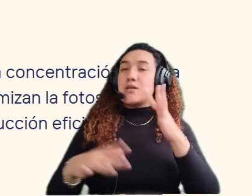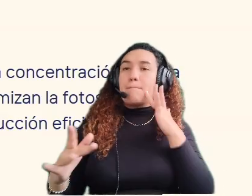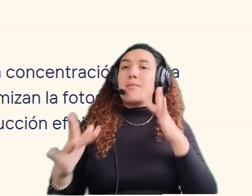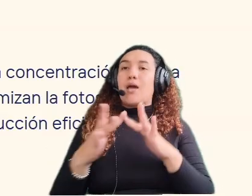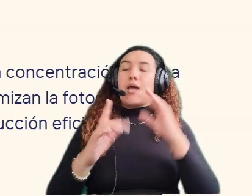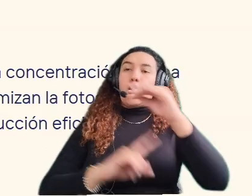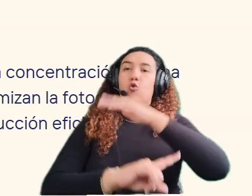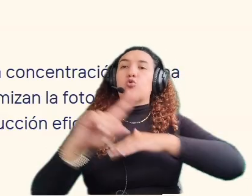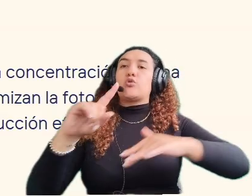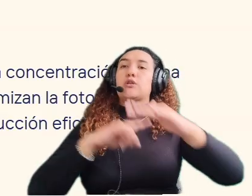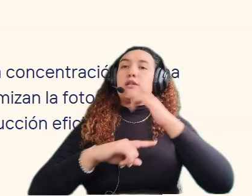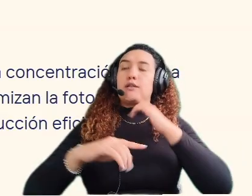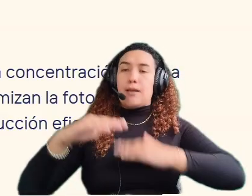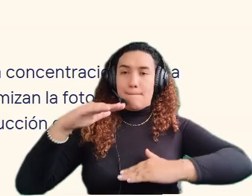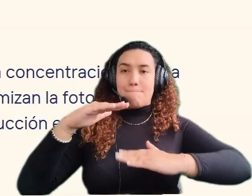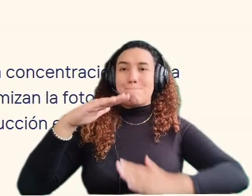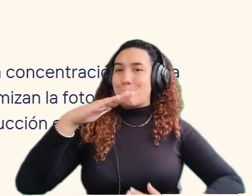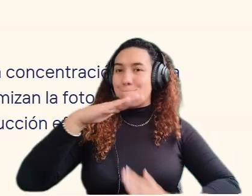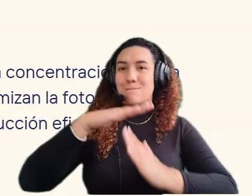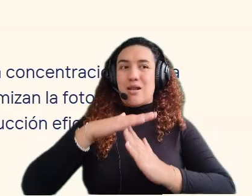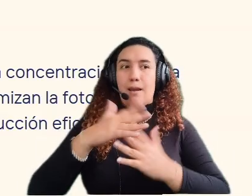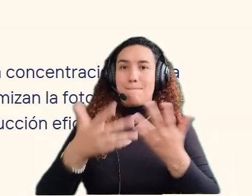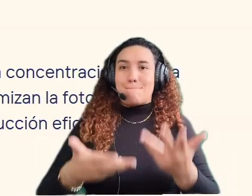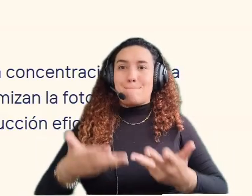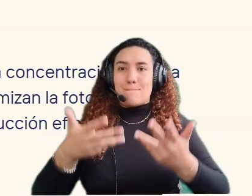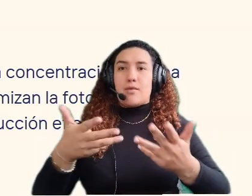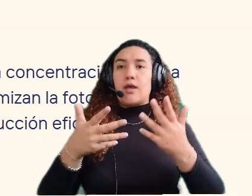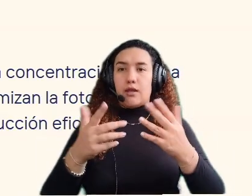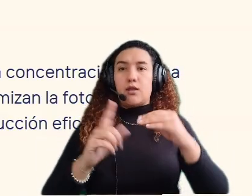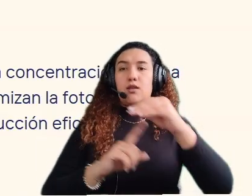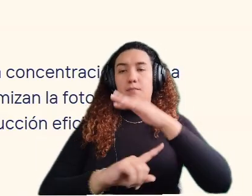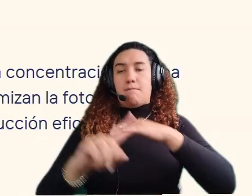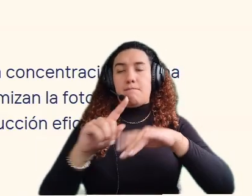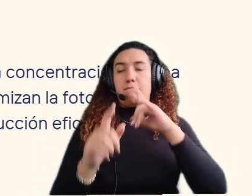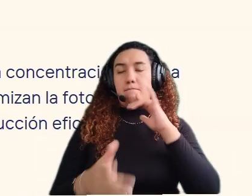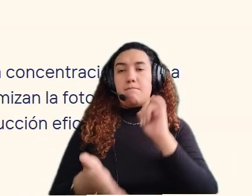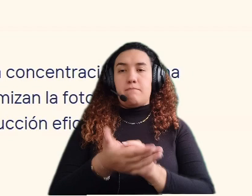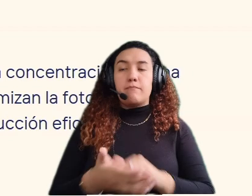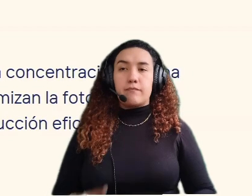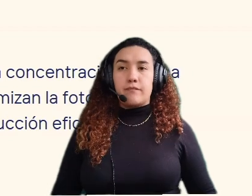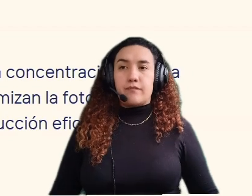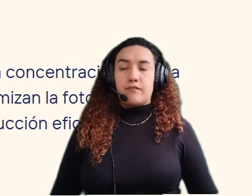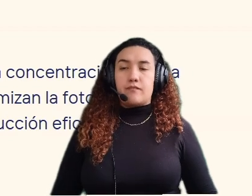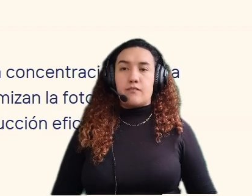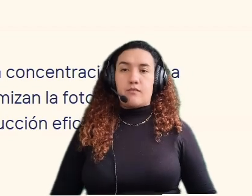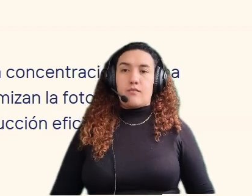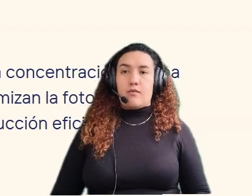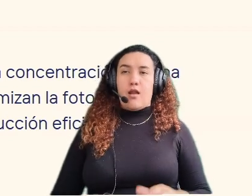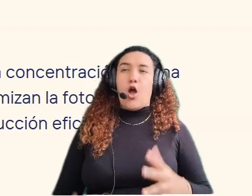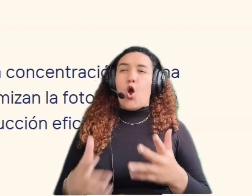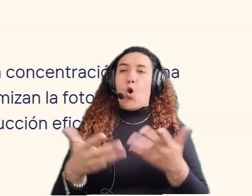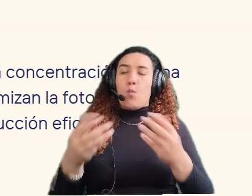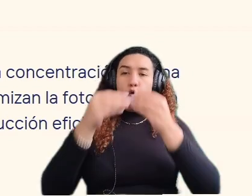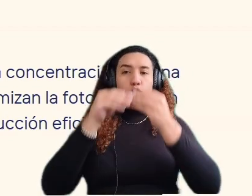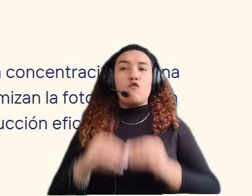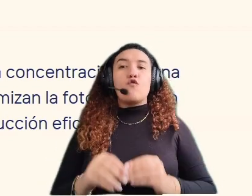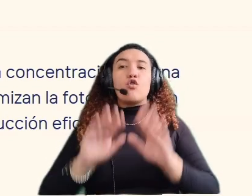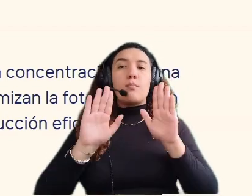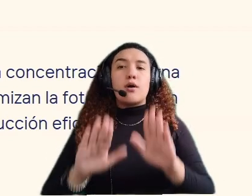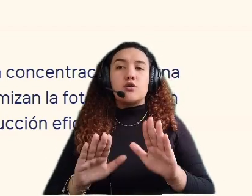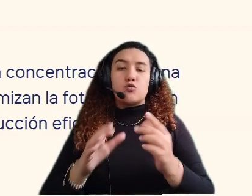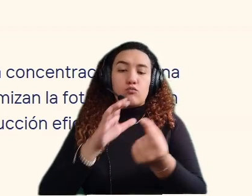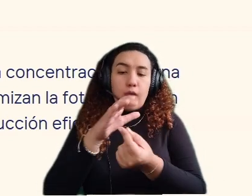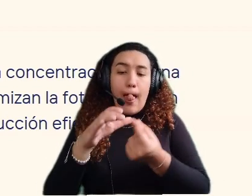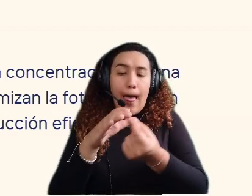de dióxido de carbono. La migración de cloroplastos, su función es la redistribución de la posición o forma